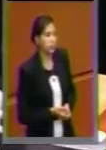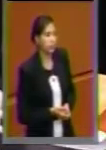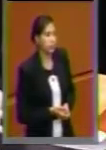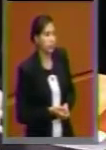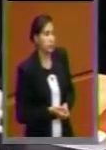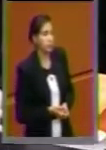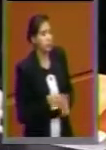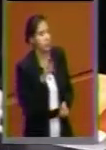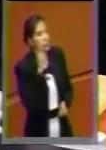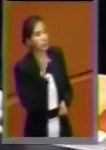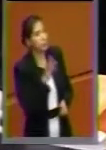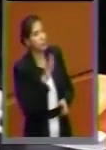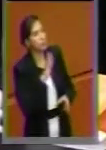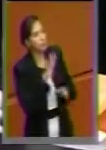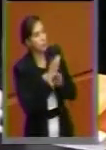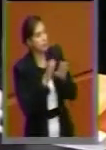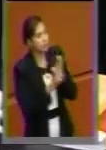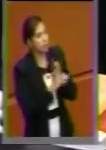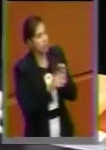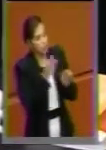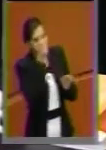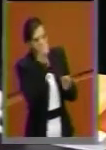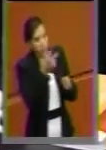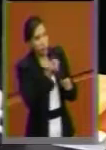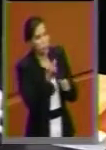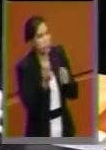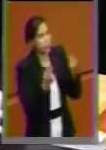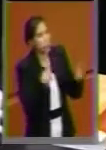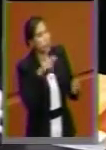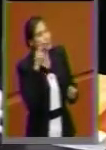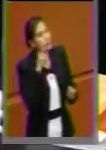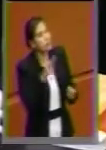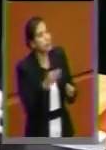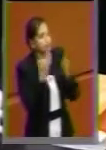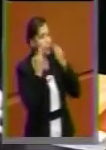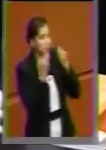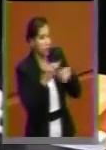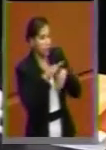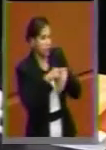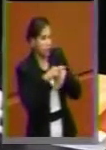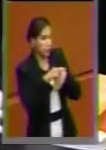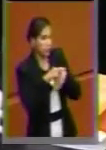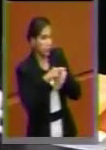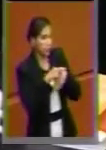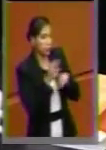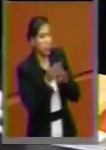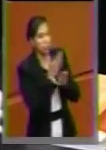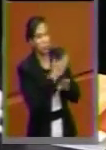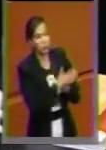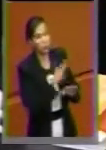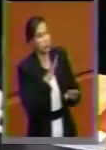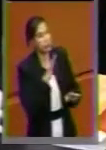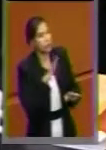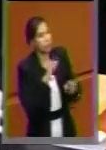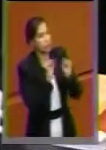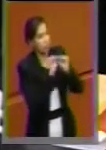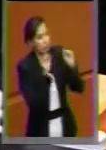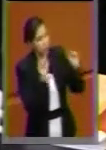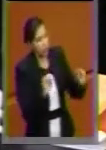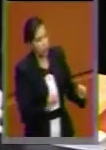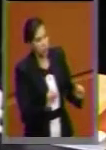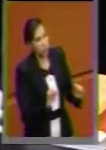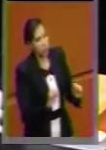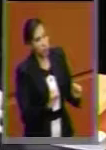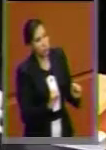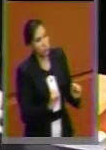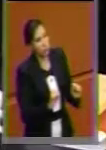sinodal una a varios aquí nos tocó presenciar lo que fue el antiguo sistema de